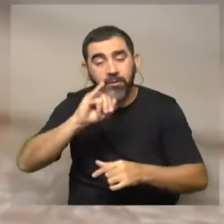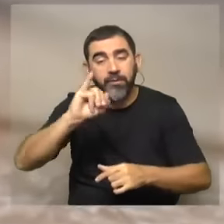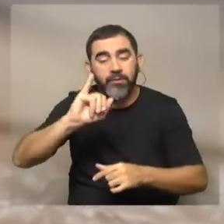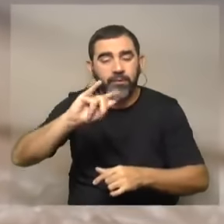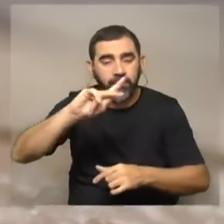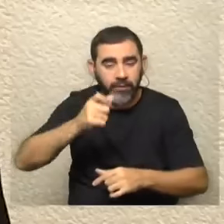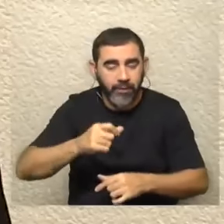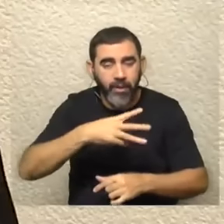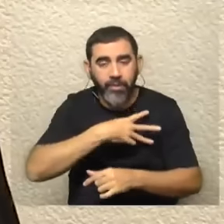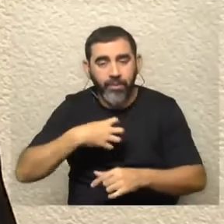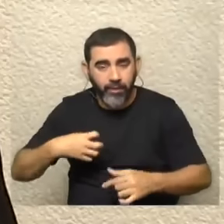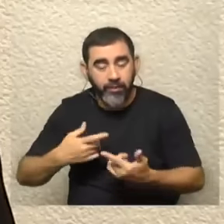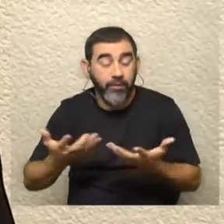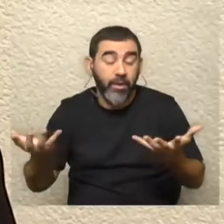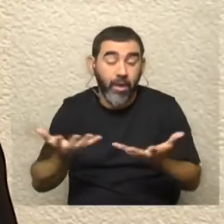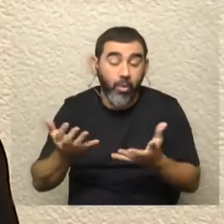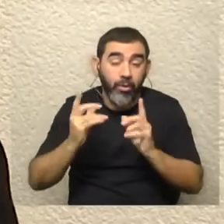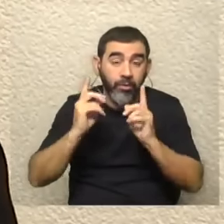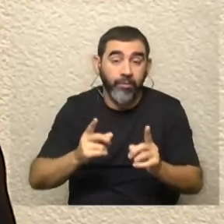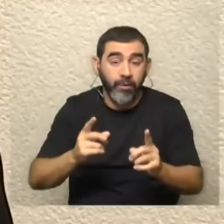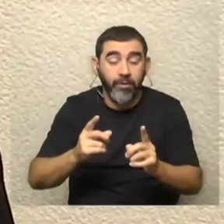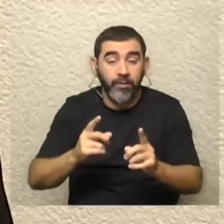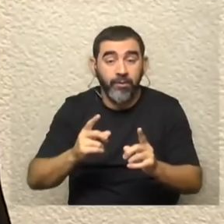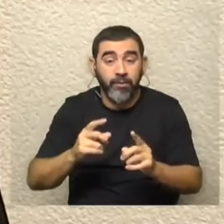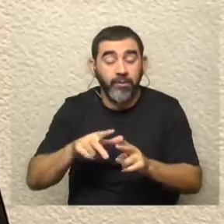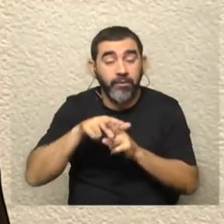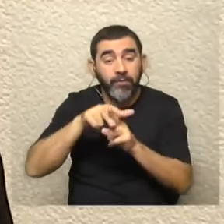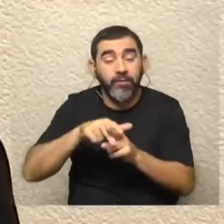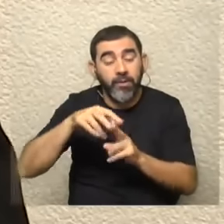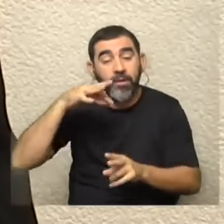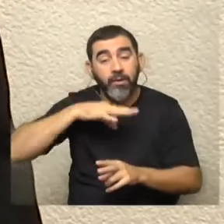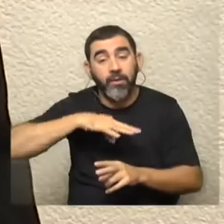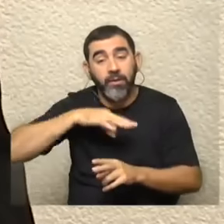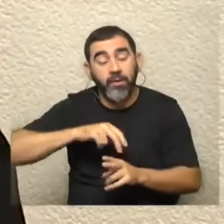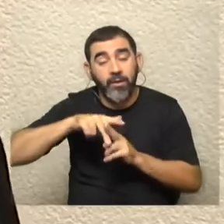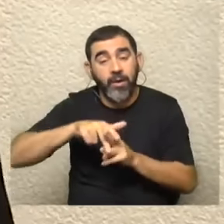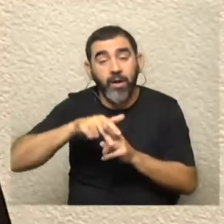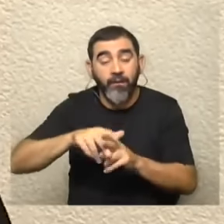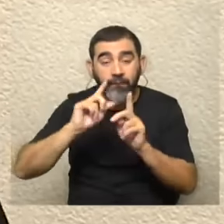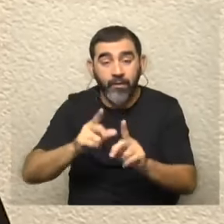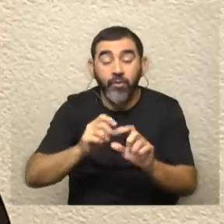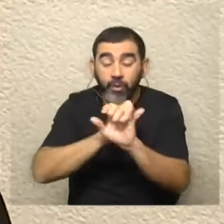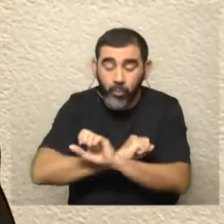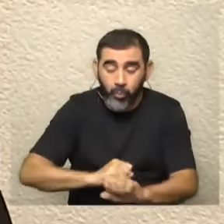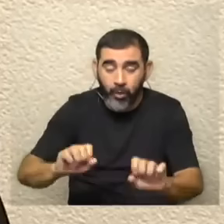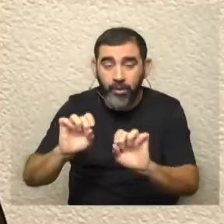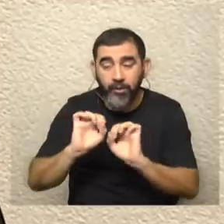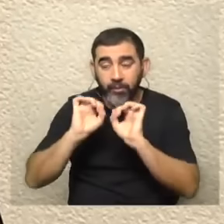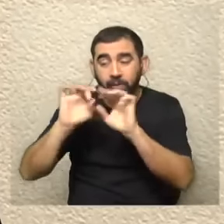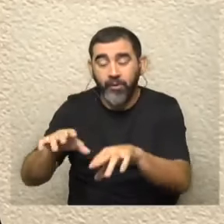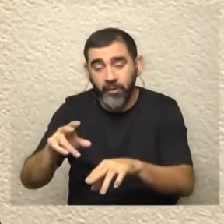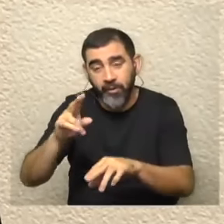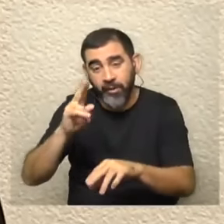dengue etcétera y ahora tenemos la encefalitis a los equinos que también puede provocar